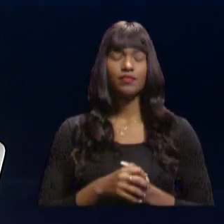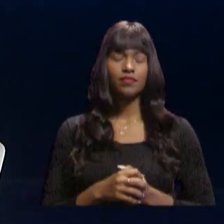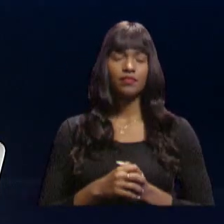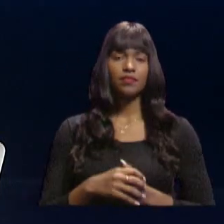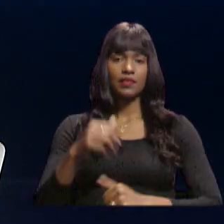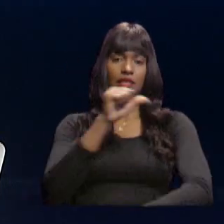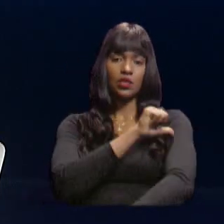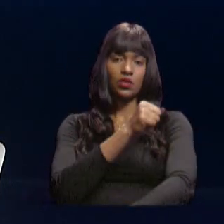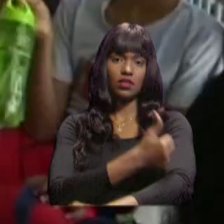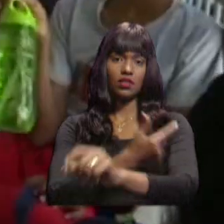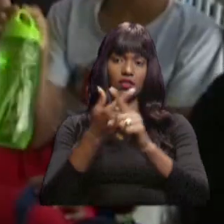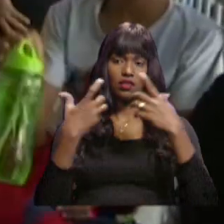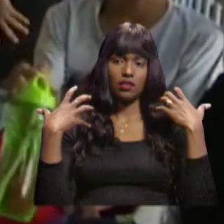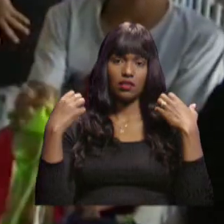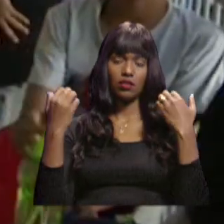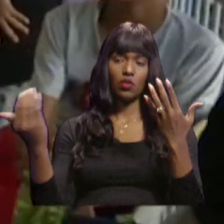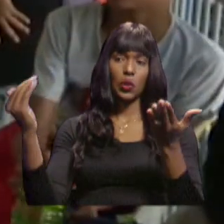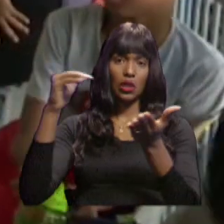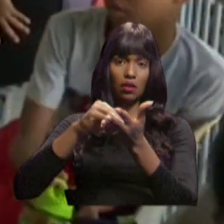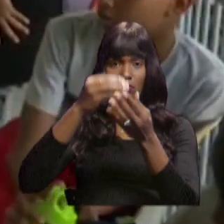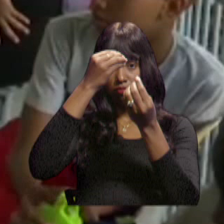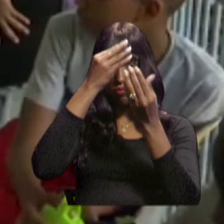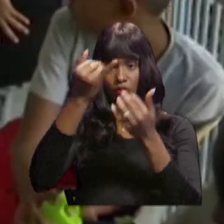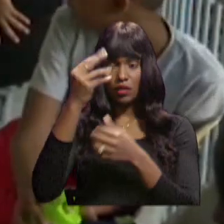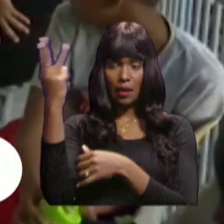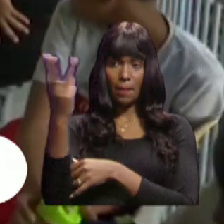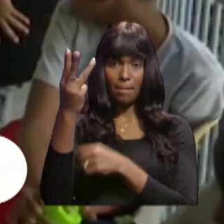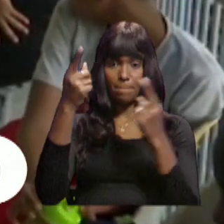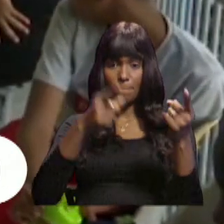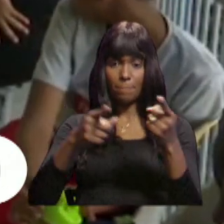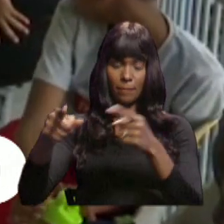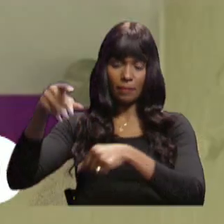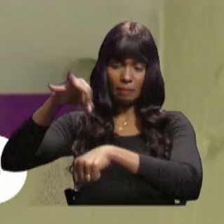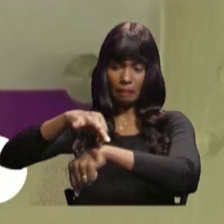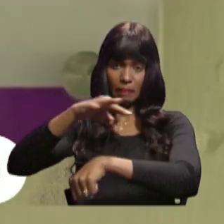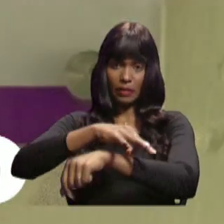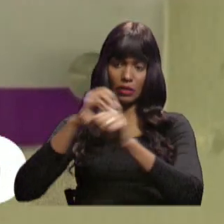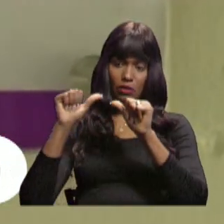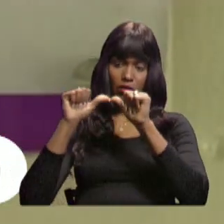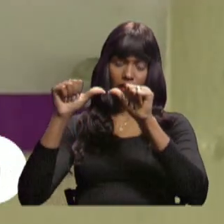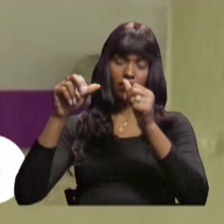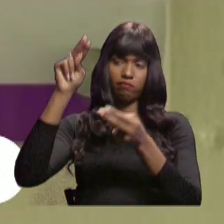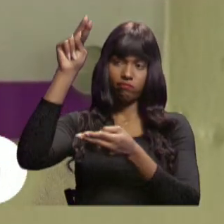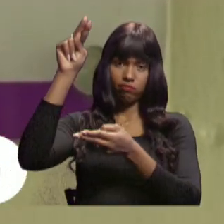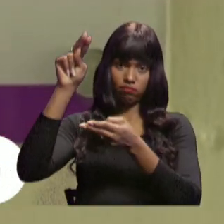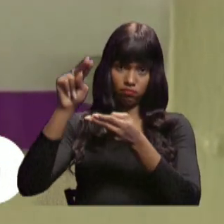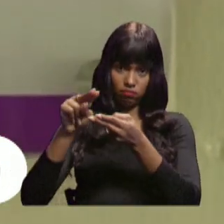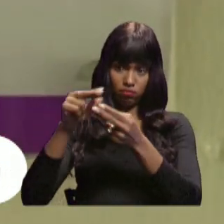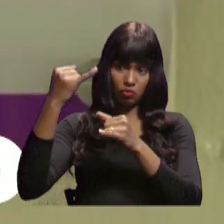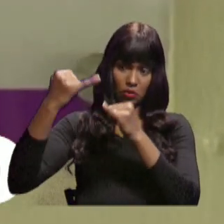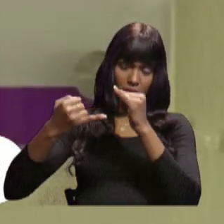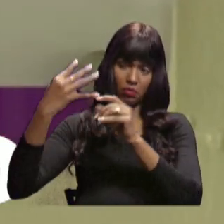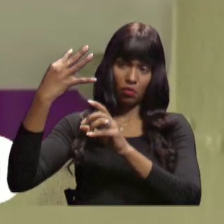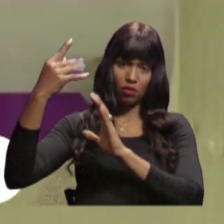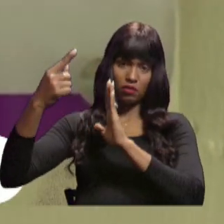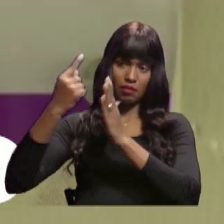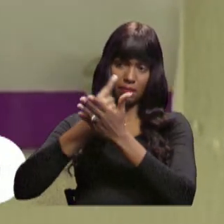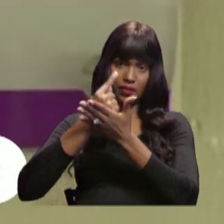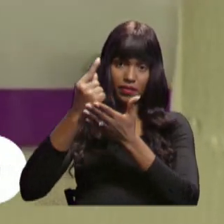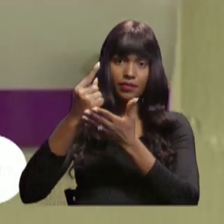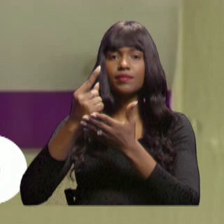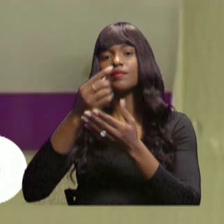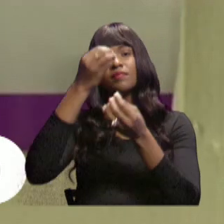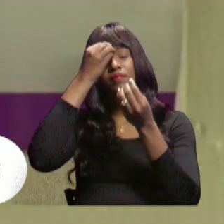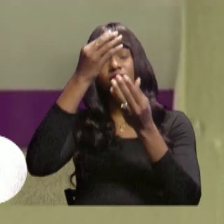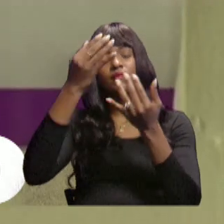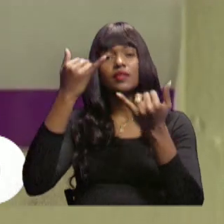Las autoridades sanitarias han vuelto a reiterar este miércoles que los casos de dengue continúan con tendencia a la baja en las últimas 4 semanas,